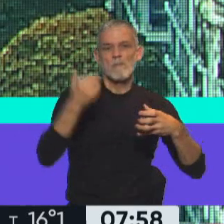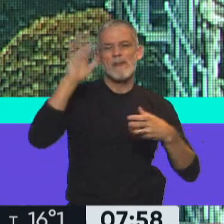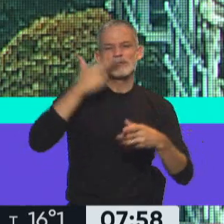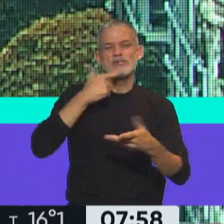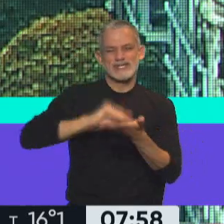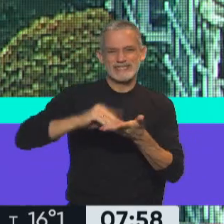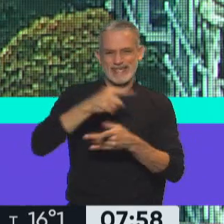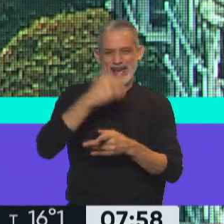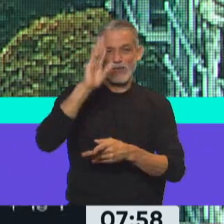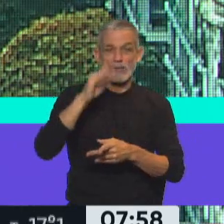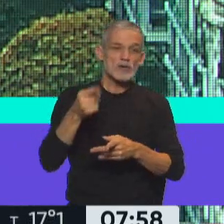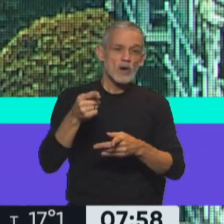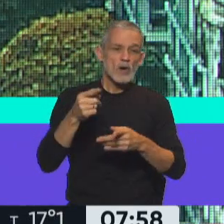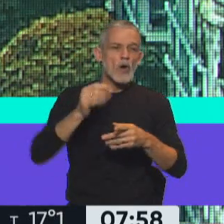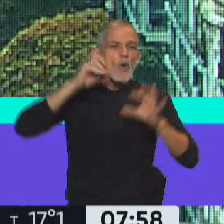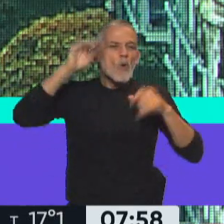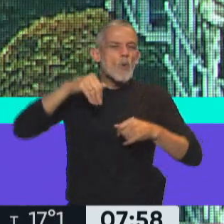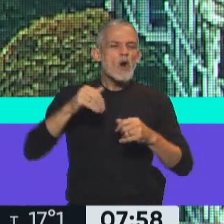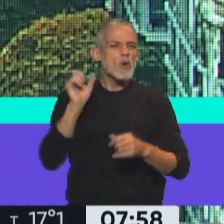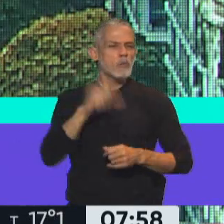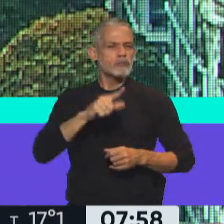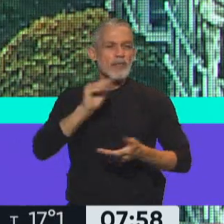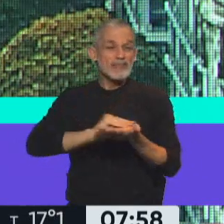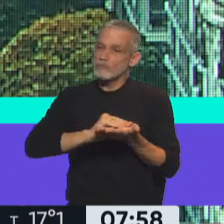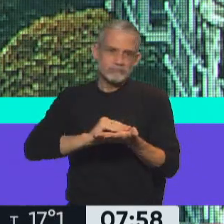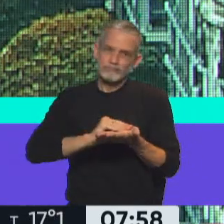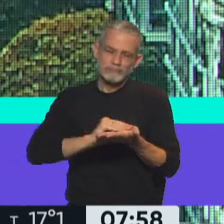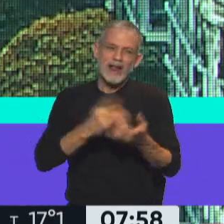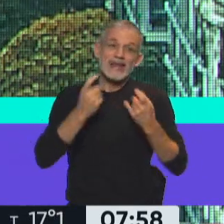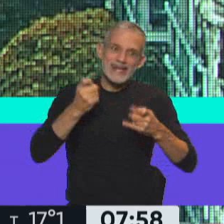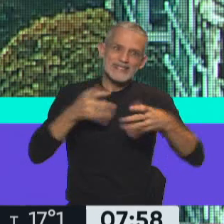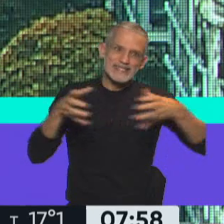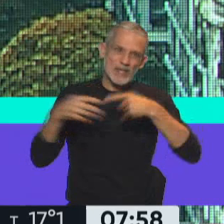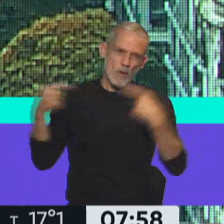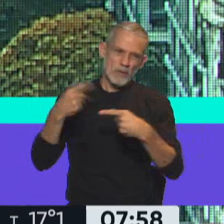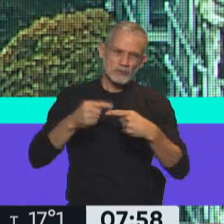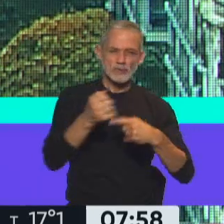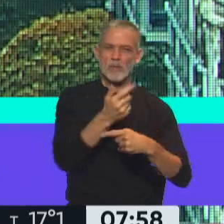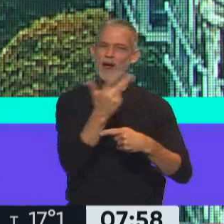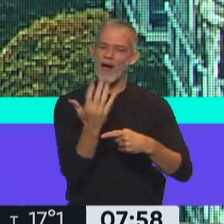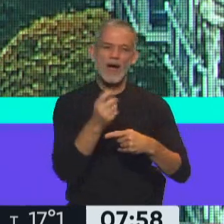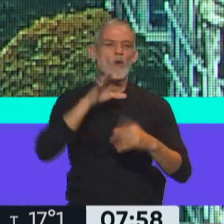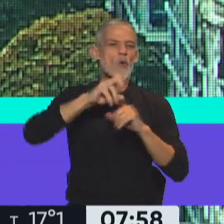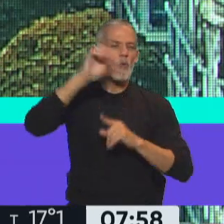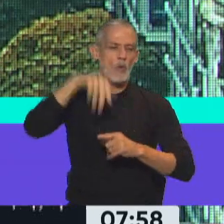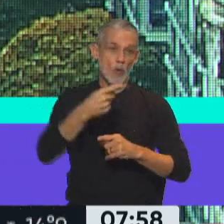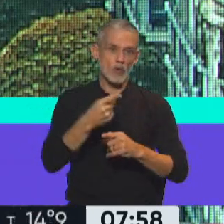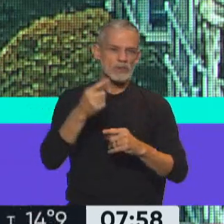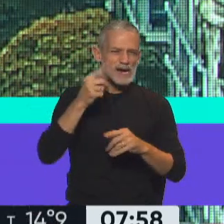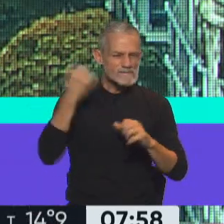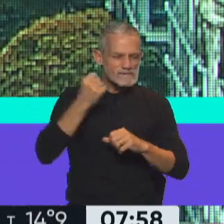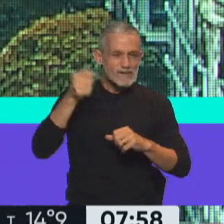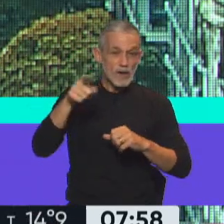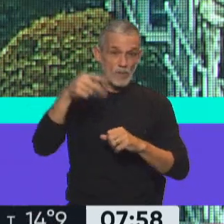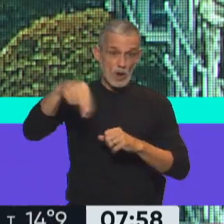nacional no tiene quórum propio en la cámara de diputados ese es uno de los objetivos a lograr en las elecciones generales